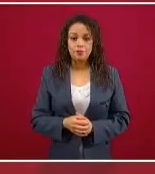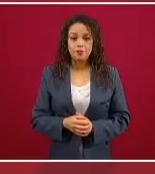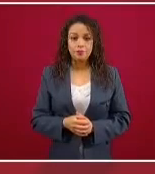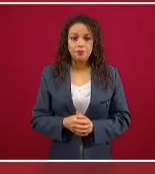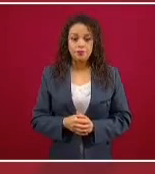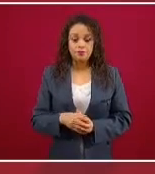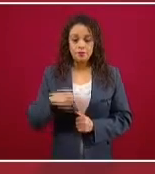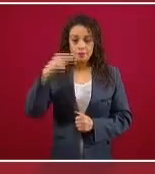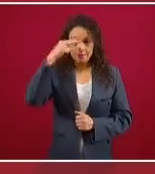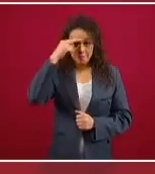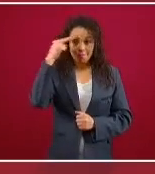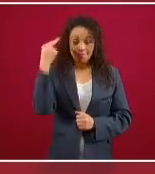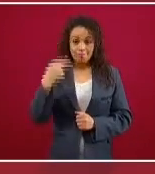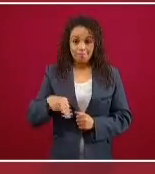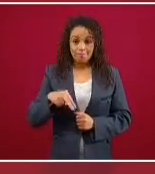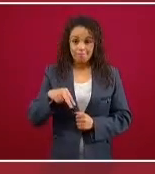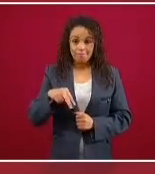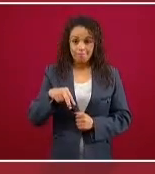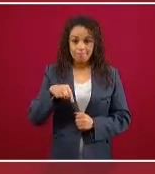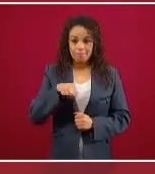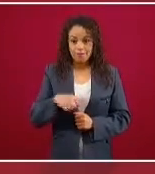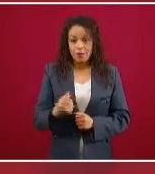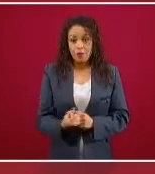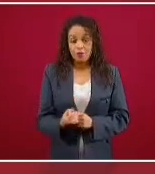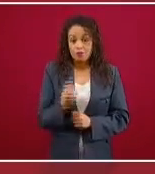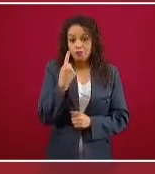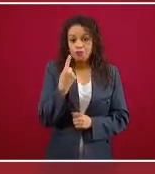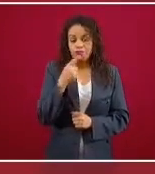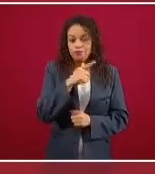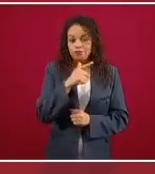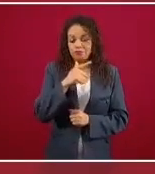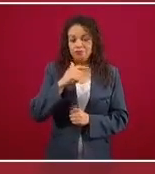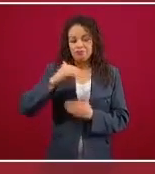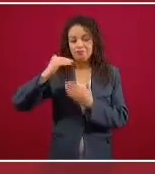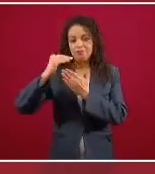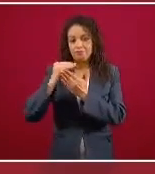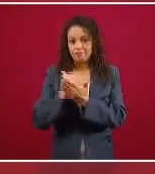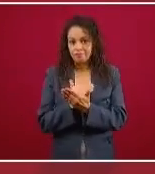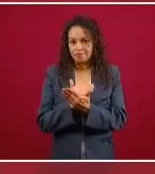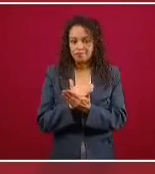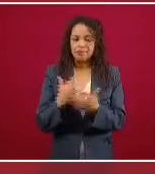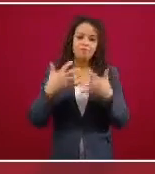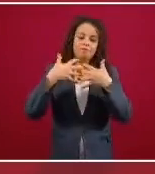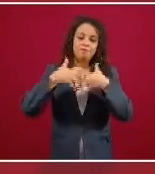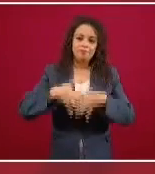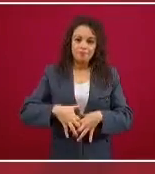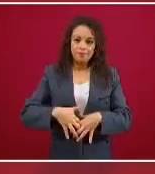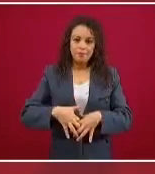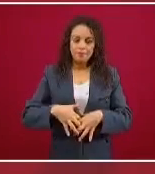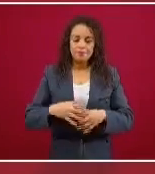México fue la excepción en cuanto a reducción de su producción,